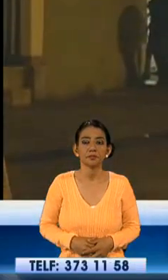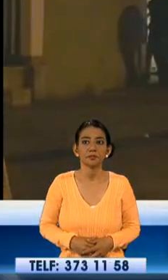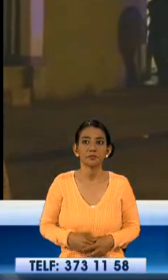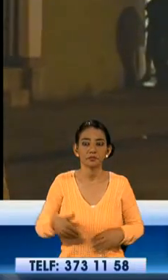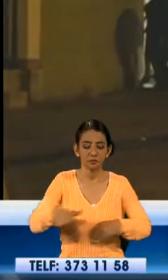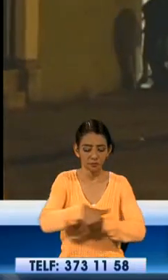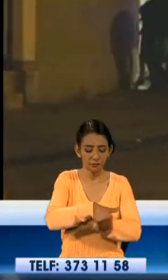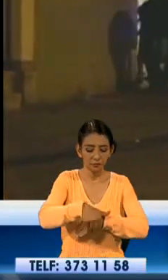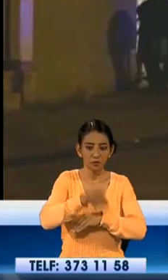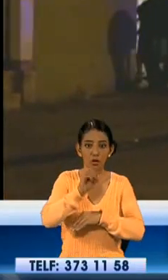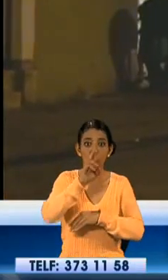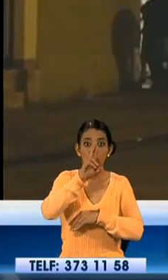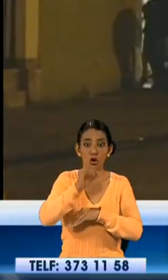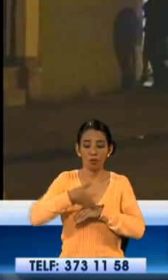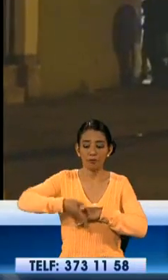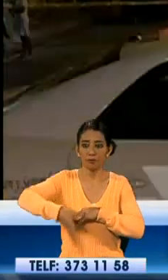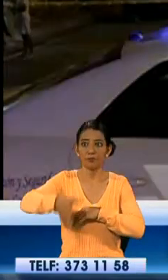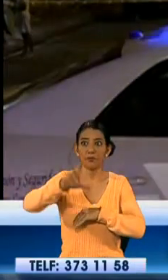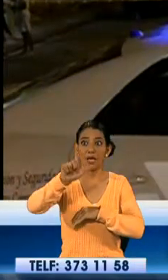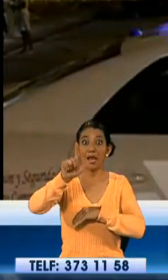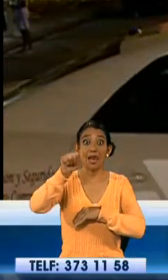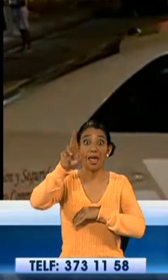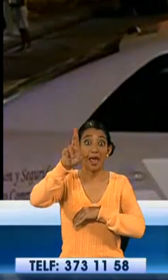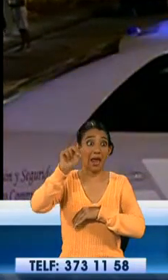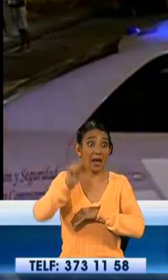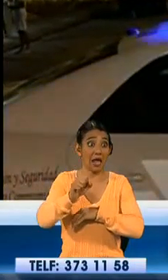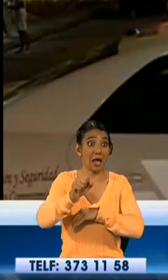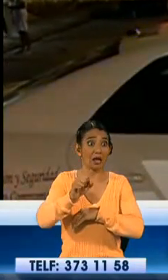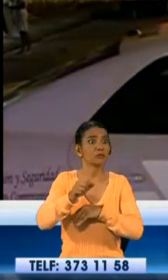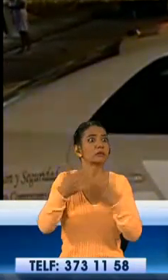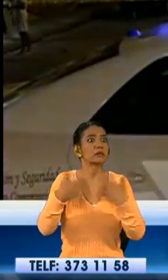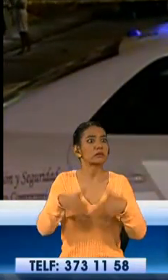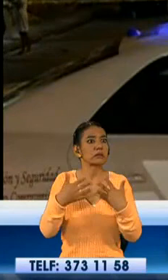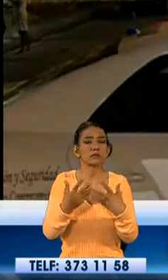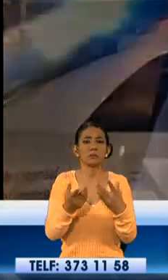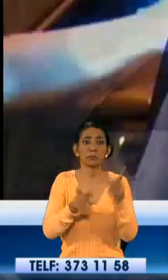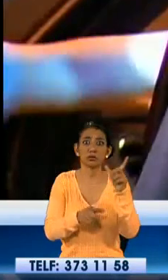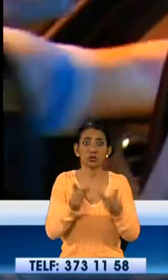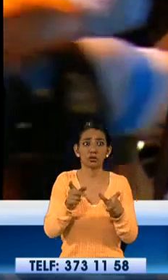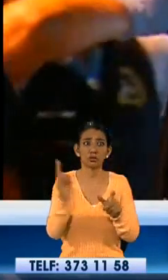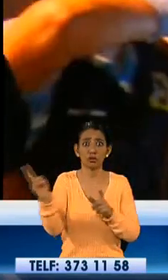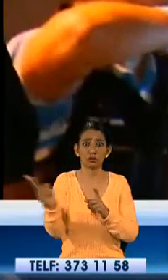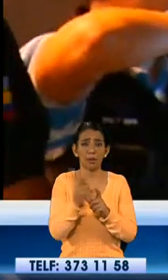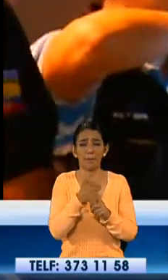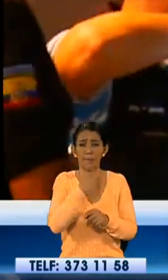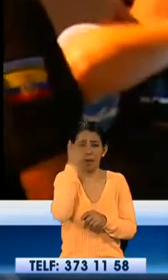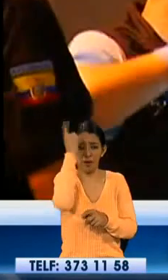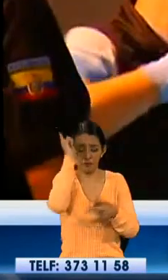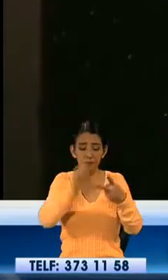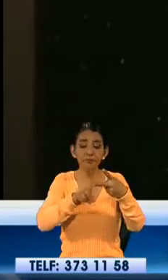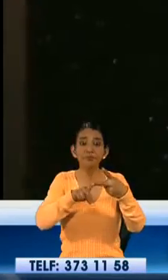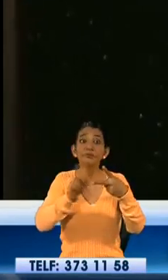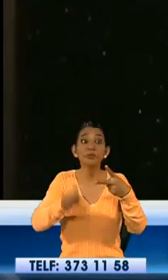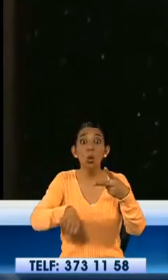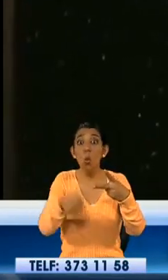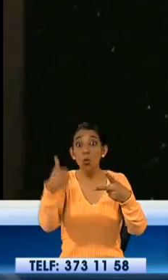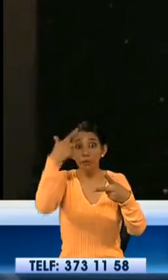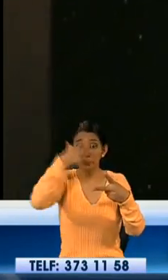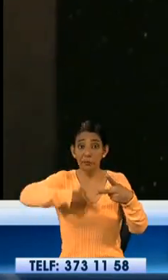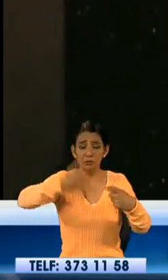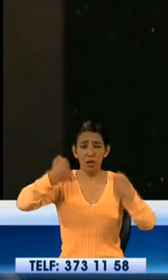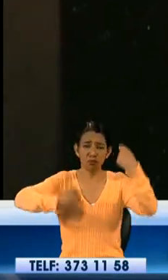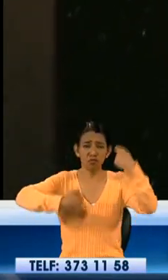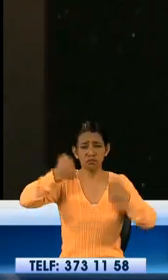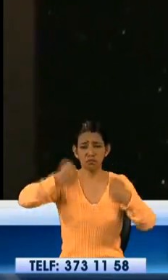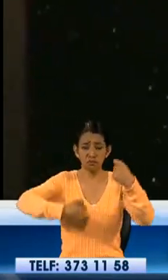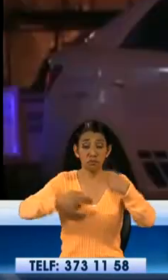Lara, un hombre cayó abatido luego de ser sorprendido por dos sujetos. Varios impactos de bala acabaron con la vida de un hombre